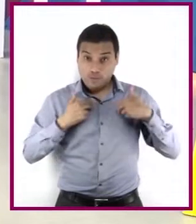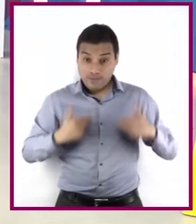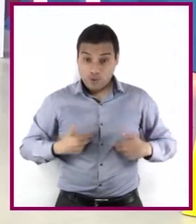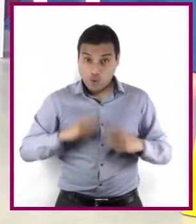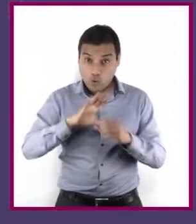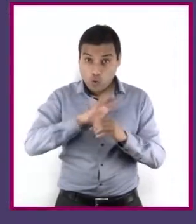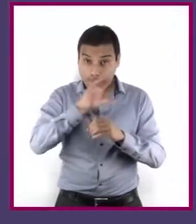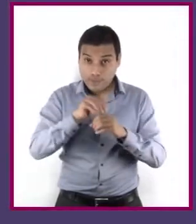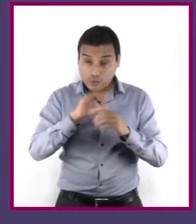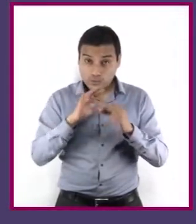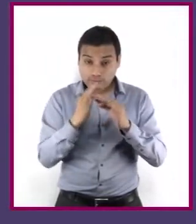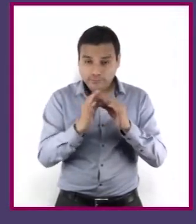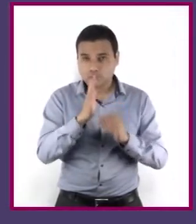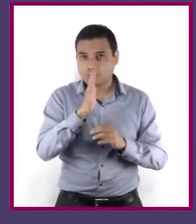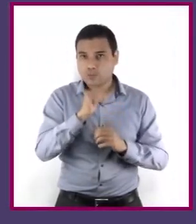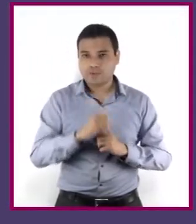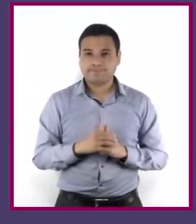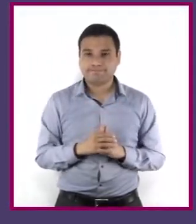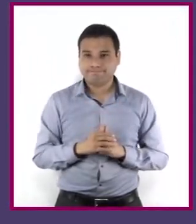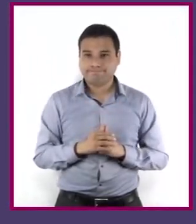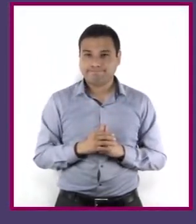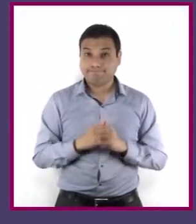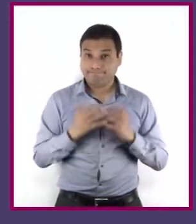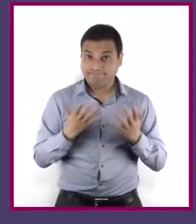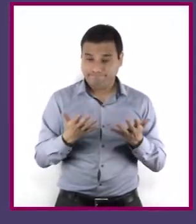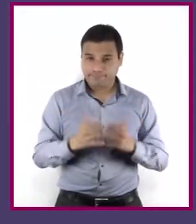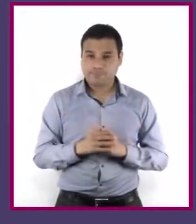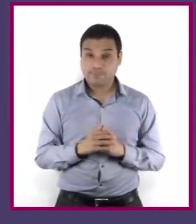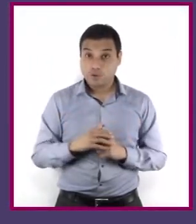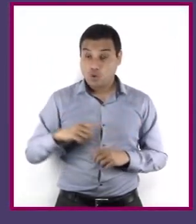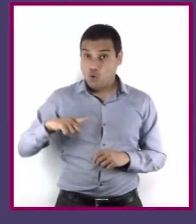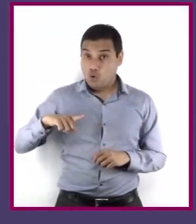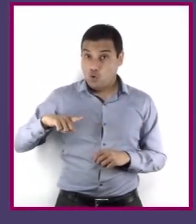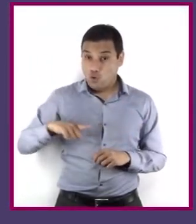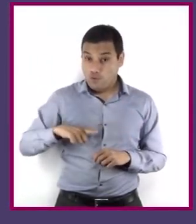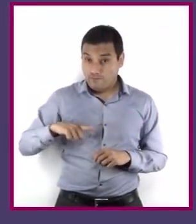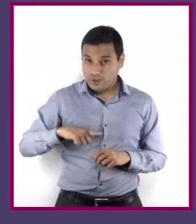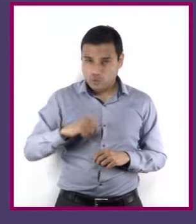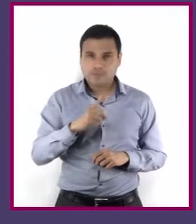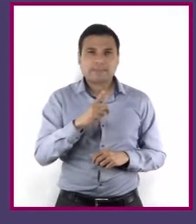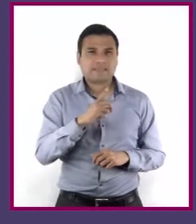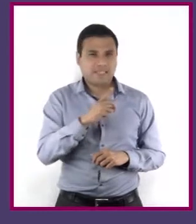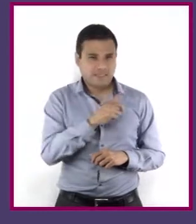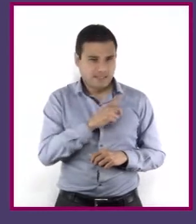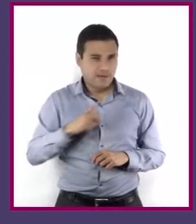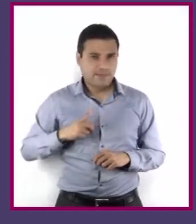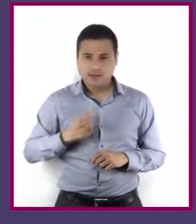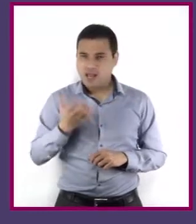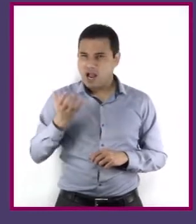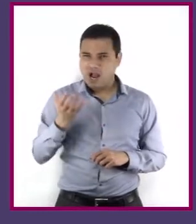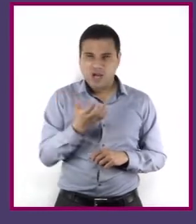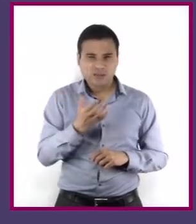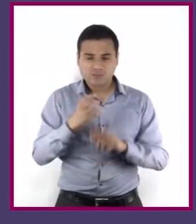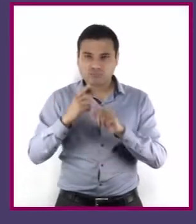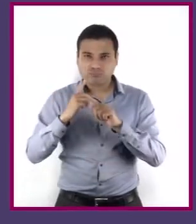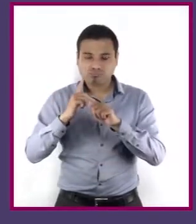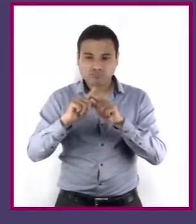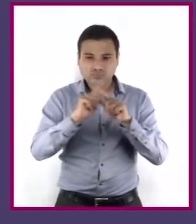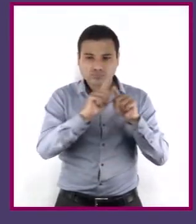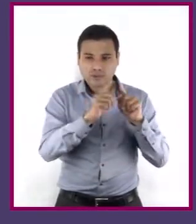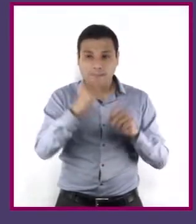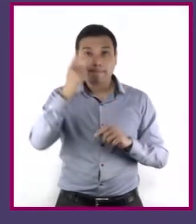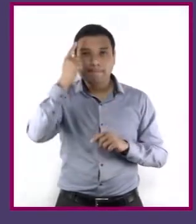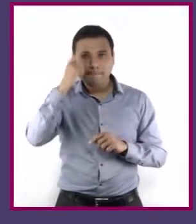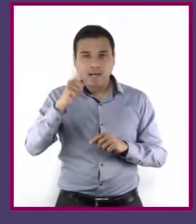de igualdad. Obliga a los estados parte a tomar todo tipo de medidas apropiadas para eliminar